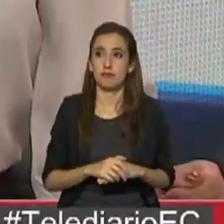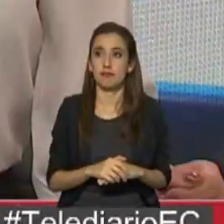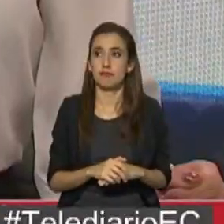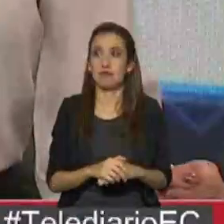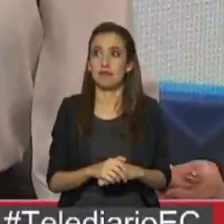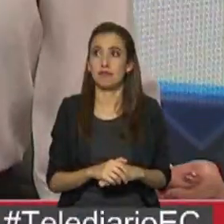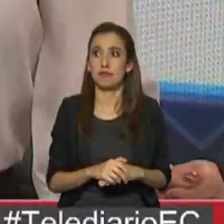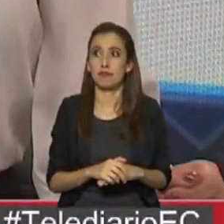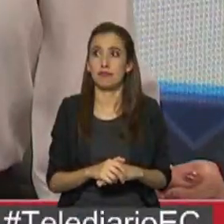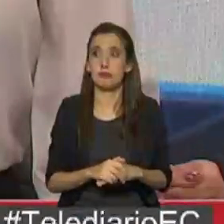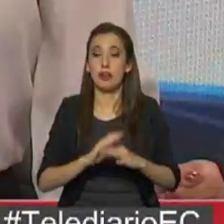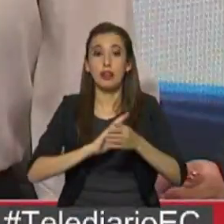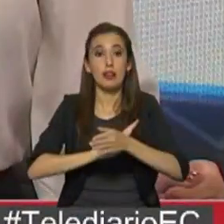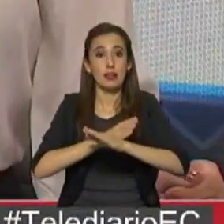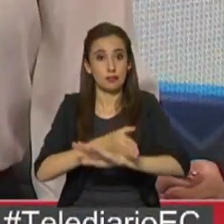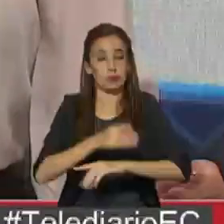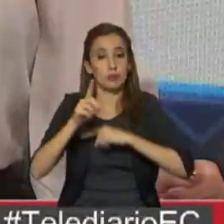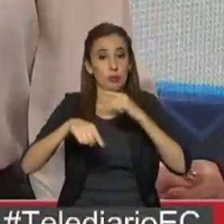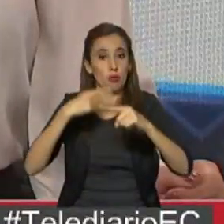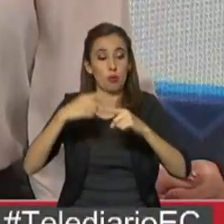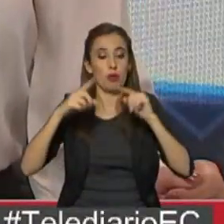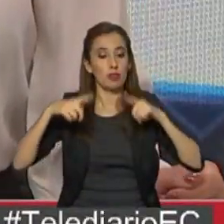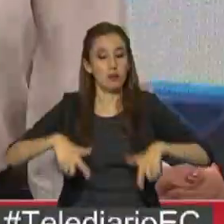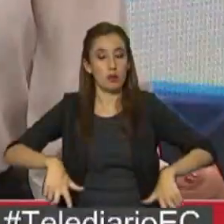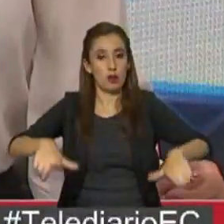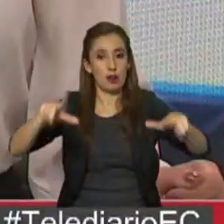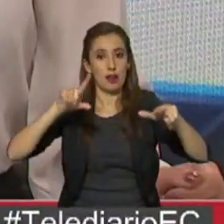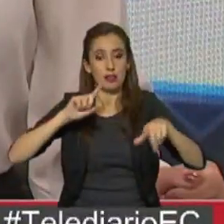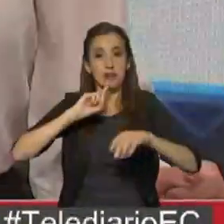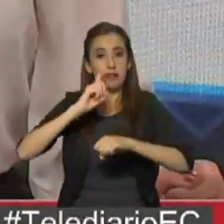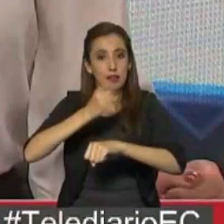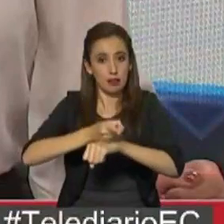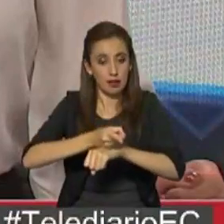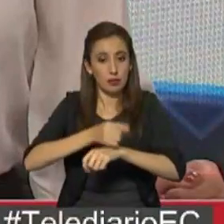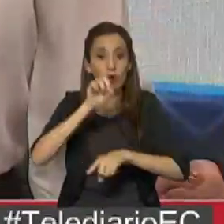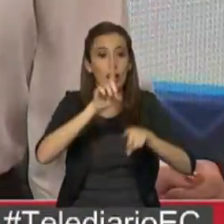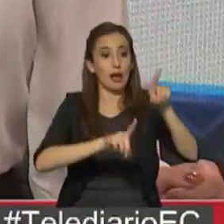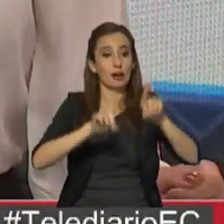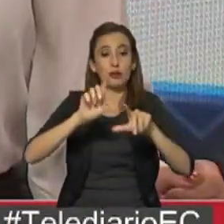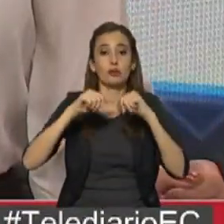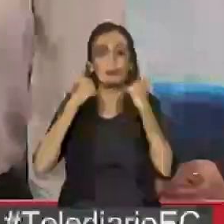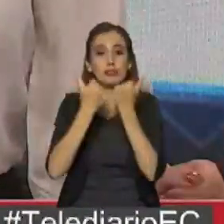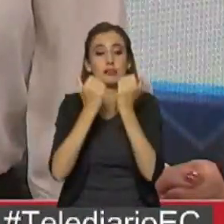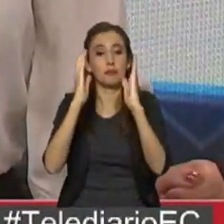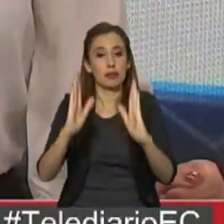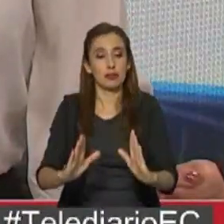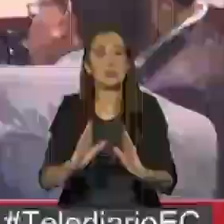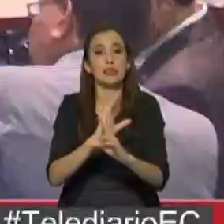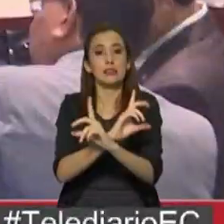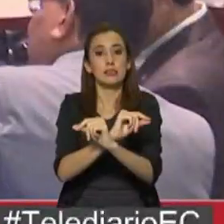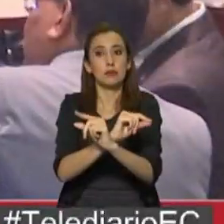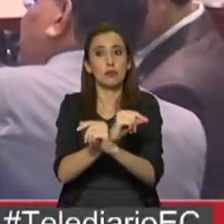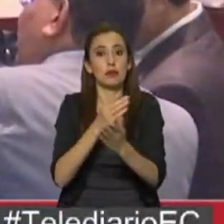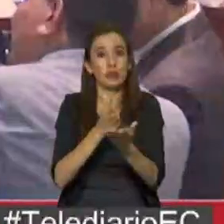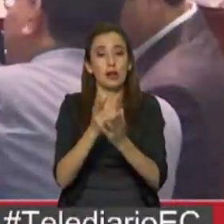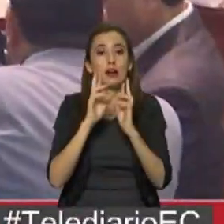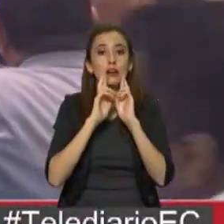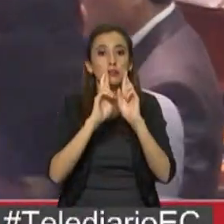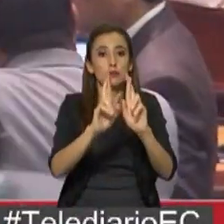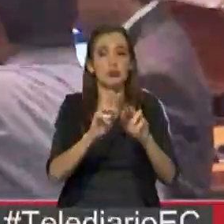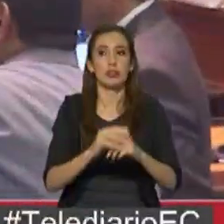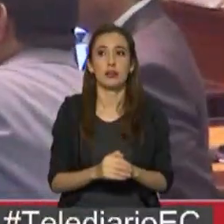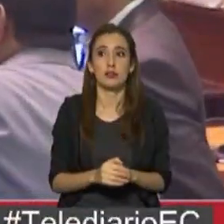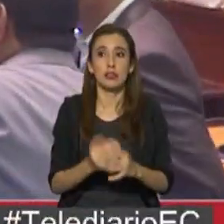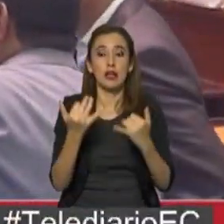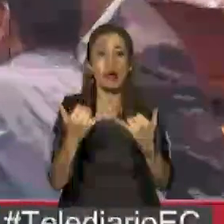y luego del anuncio de presidencial varios asambleístas se pronunciaron sobre la disposición del jefe de estado ahora